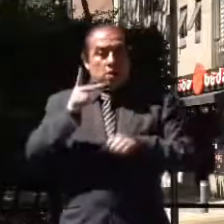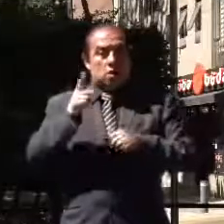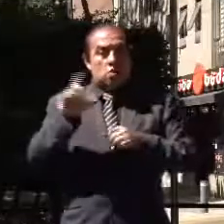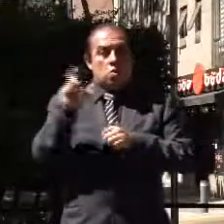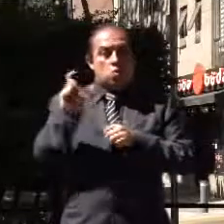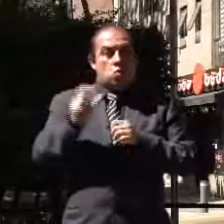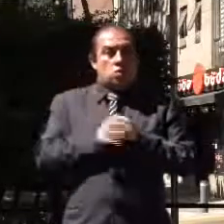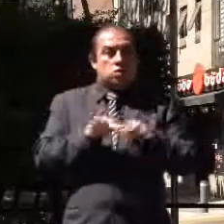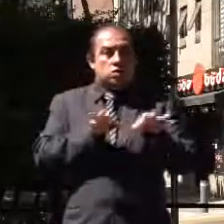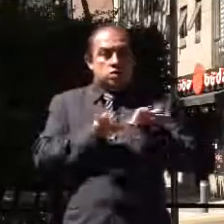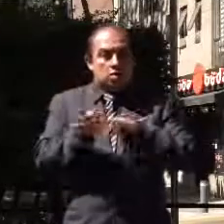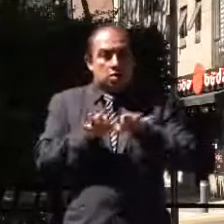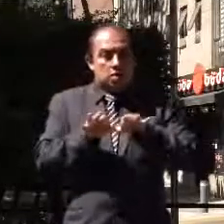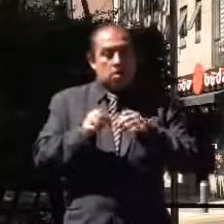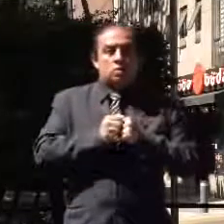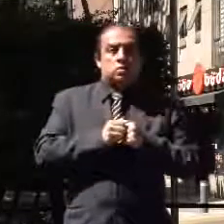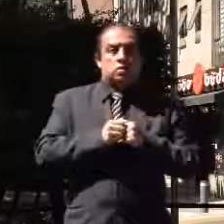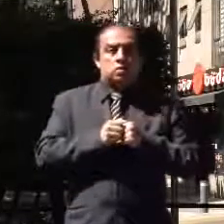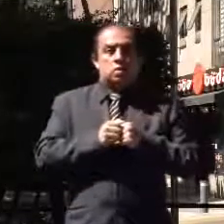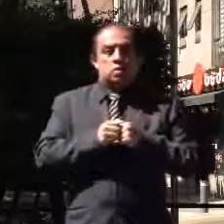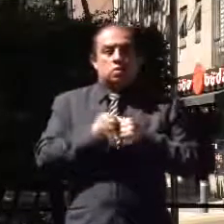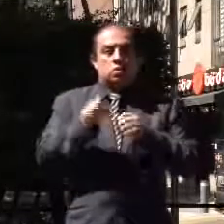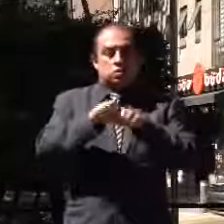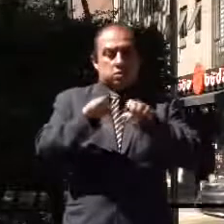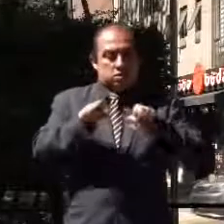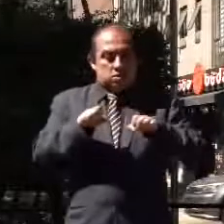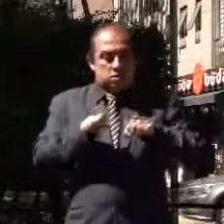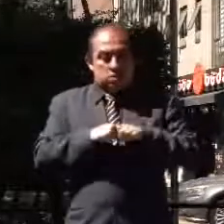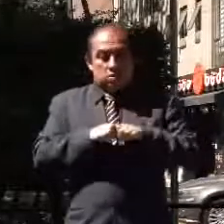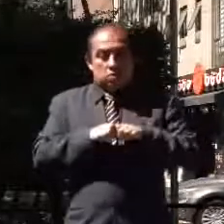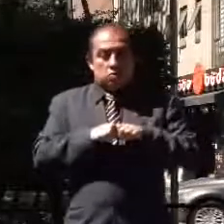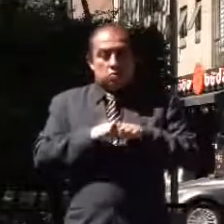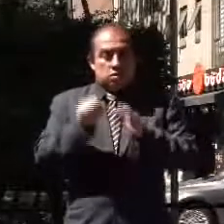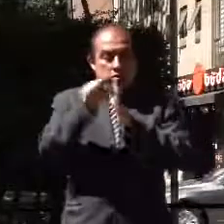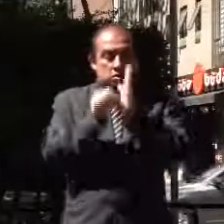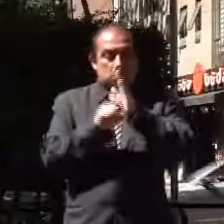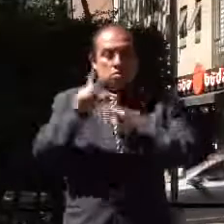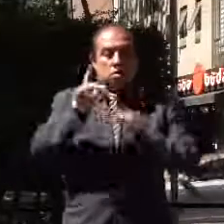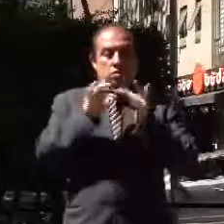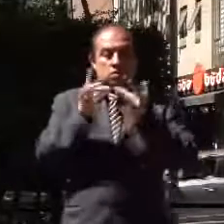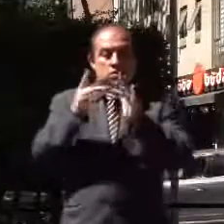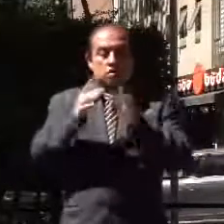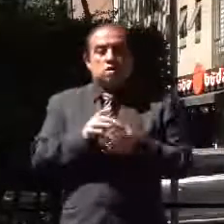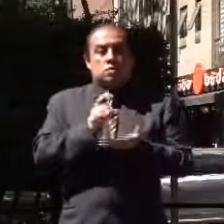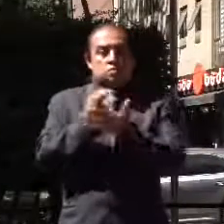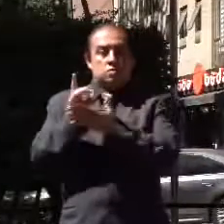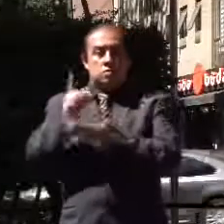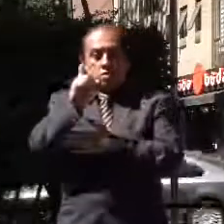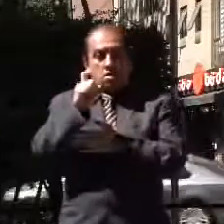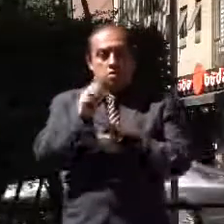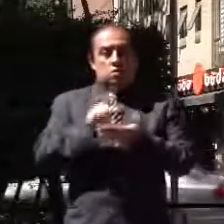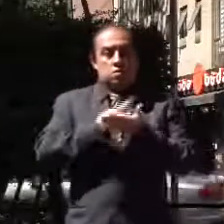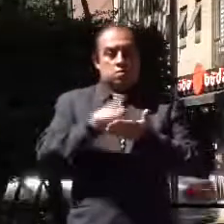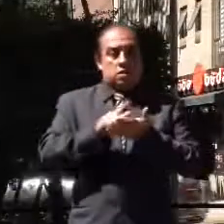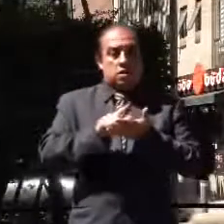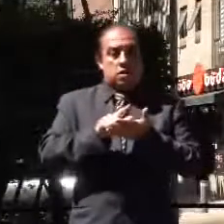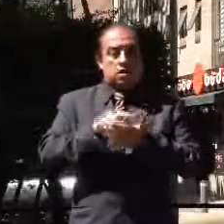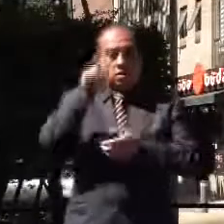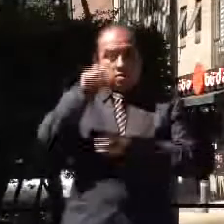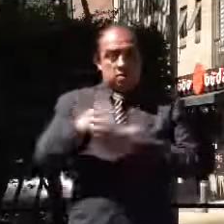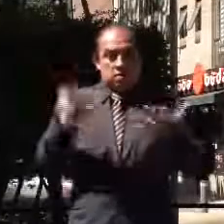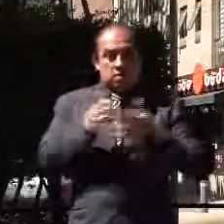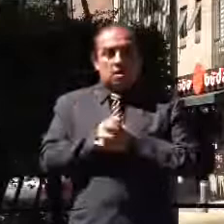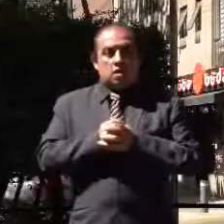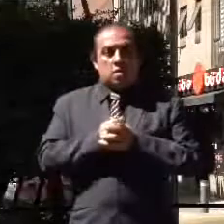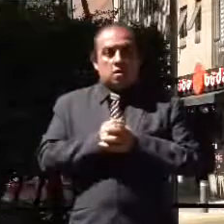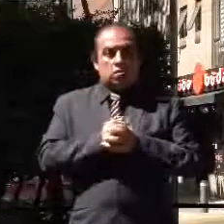operar los equipos y de operar el sistema de red de distribución de agua potable, realmente se opere de una manera distinta para